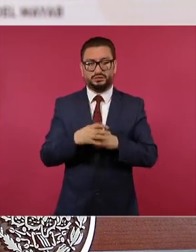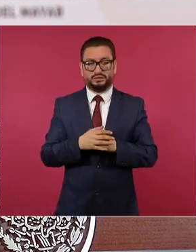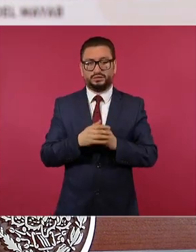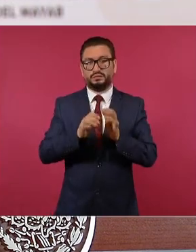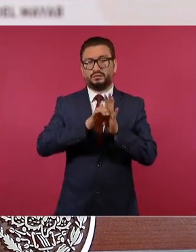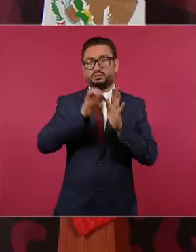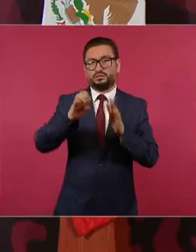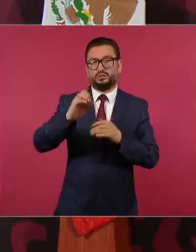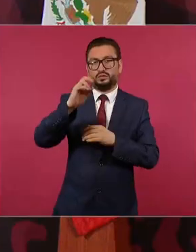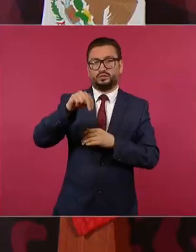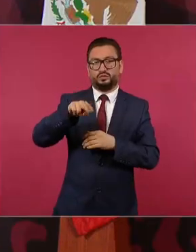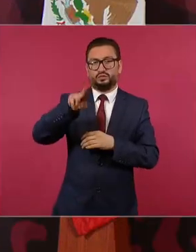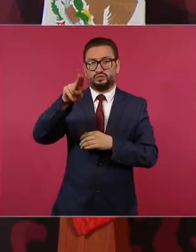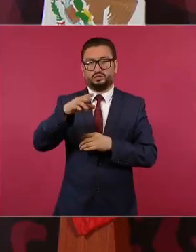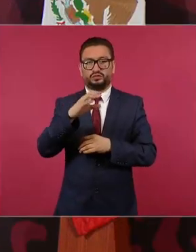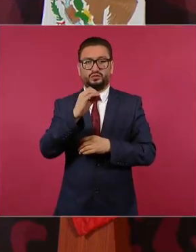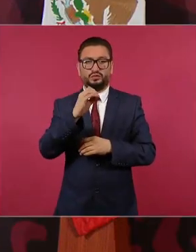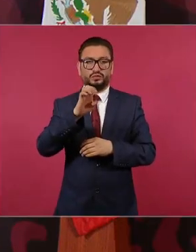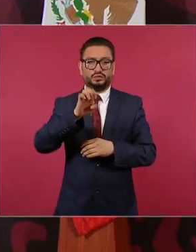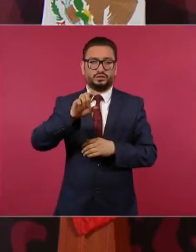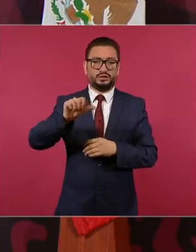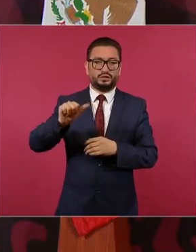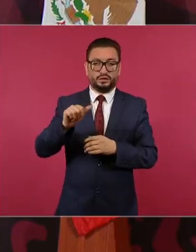como la ONU y la OEA.